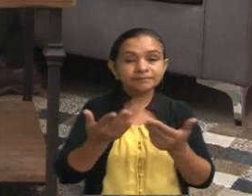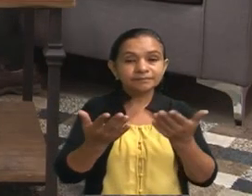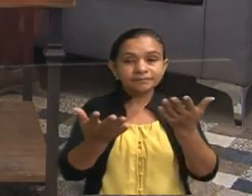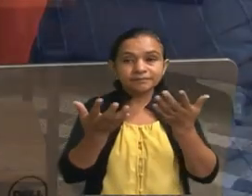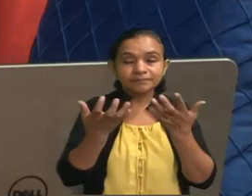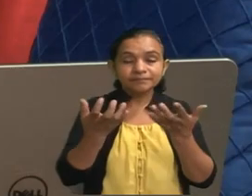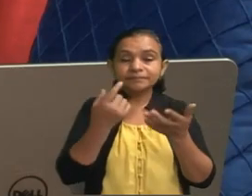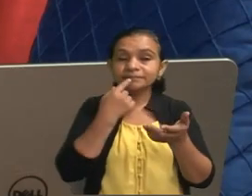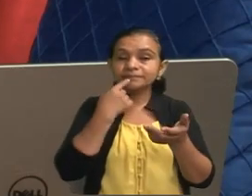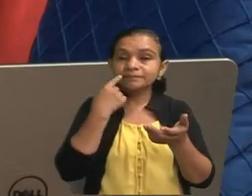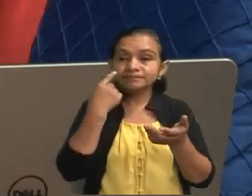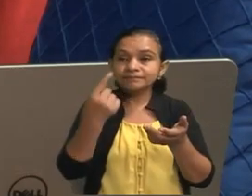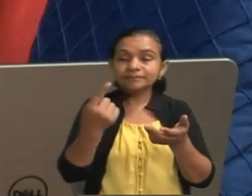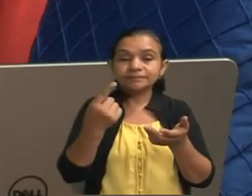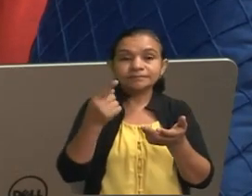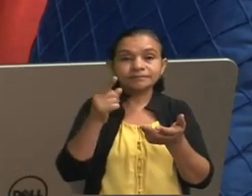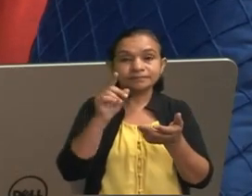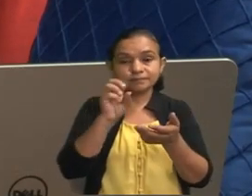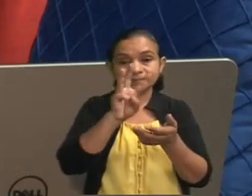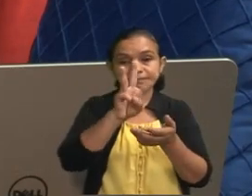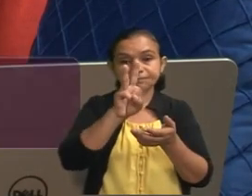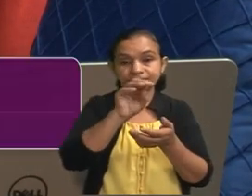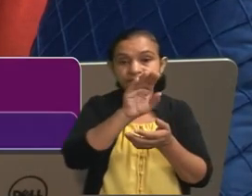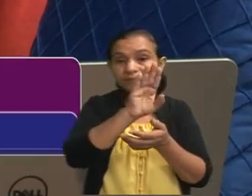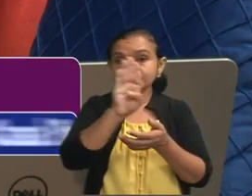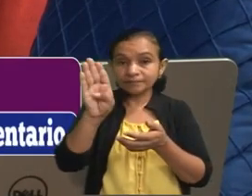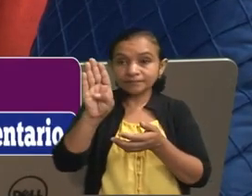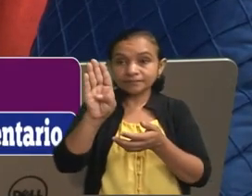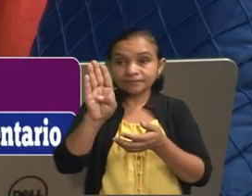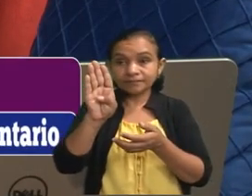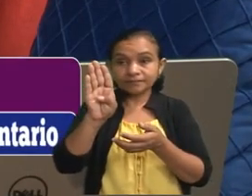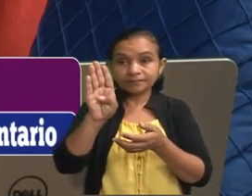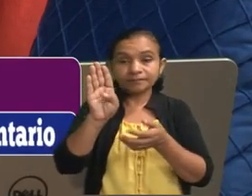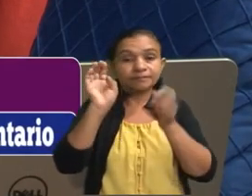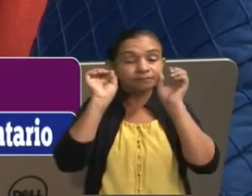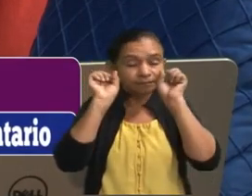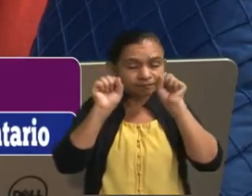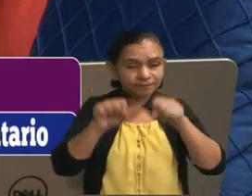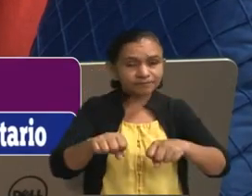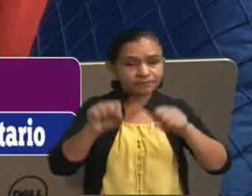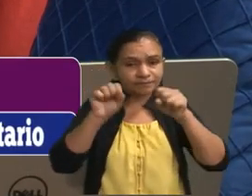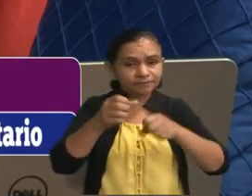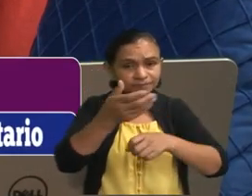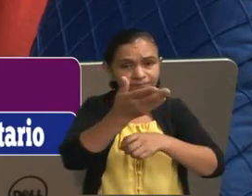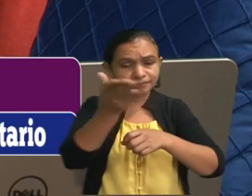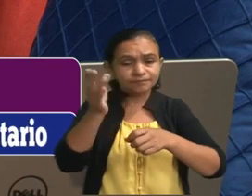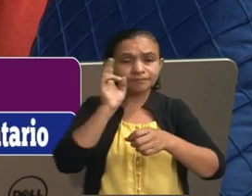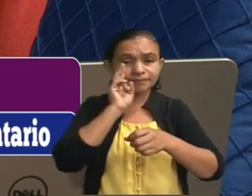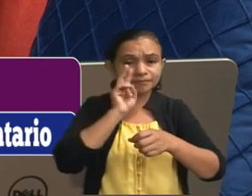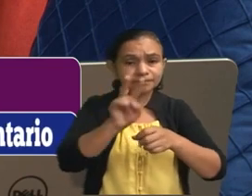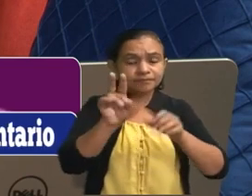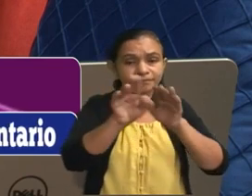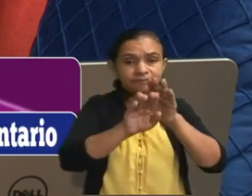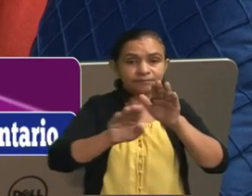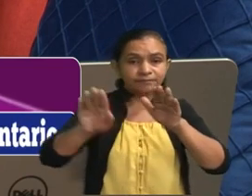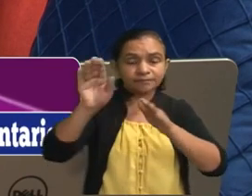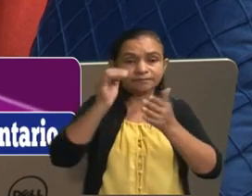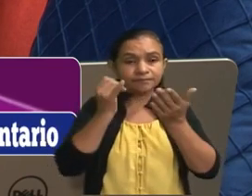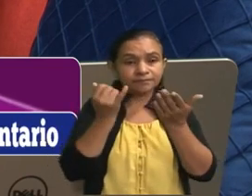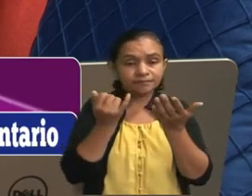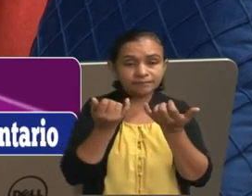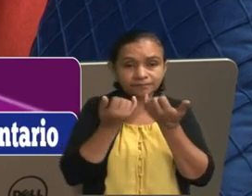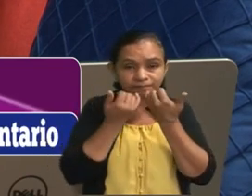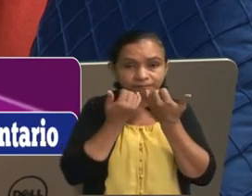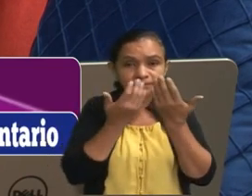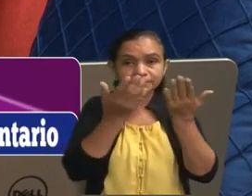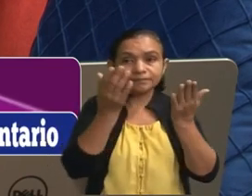quisiera mencionar que hay una página web donde pueden ver más detalles científicas y